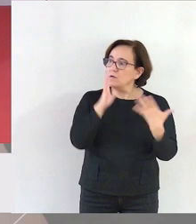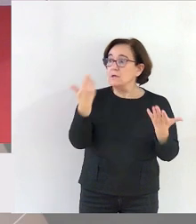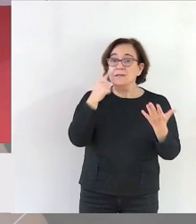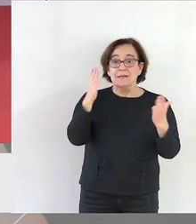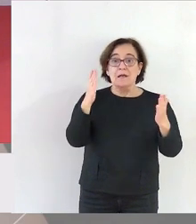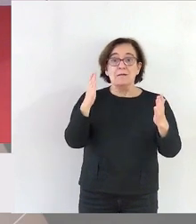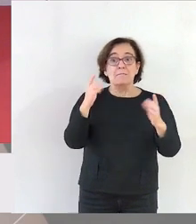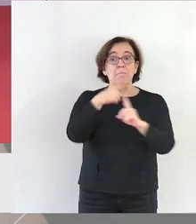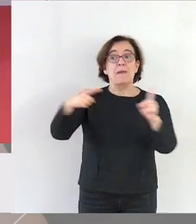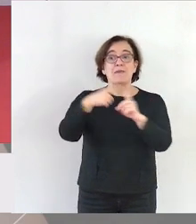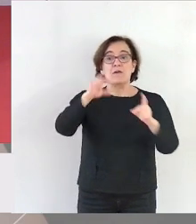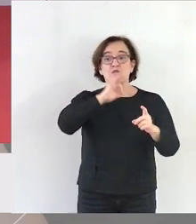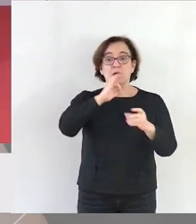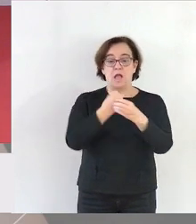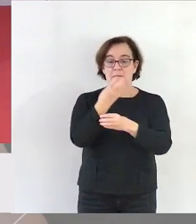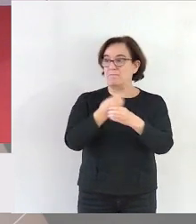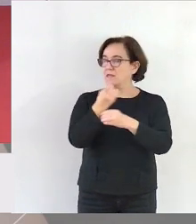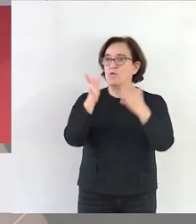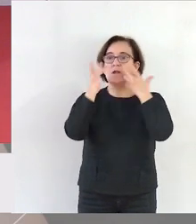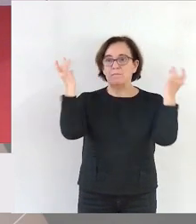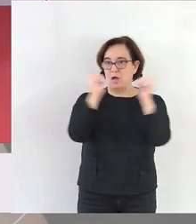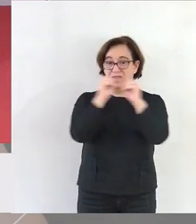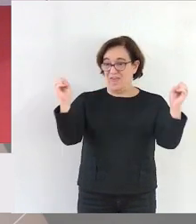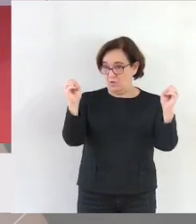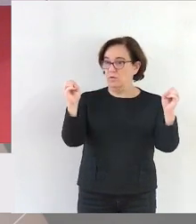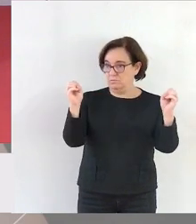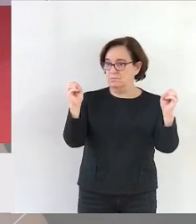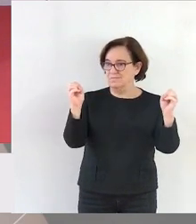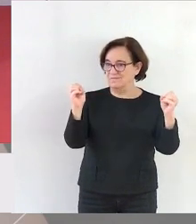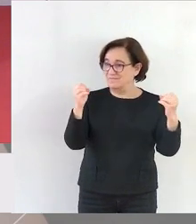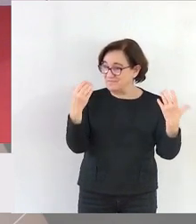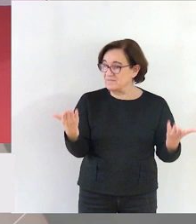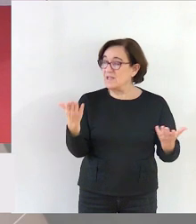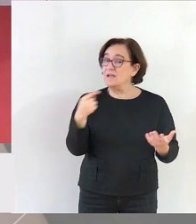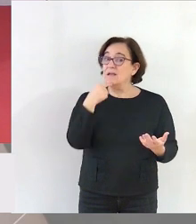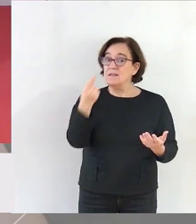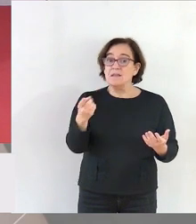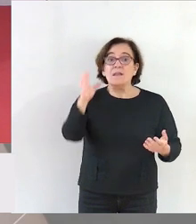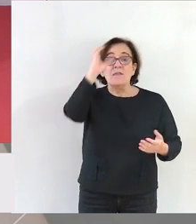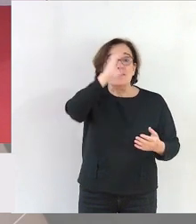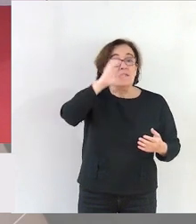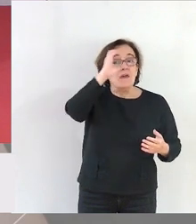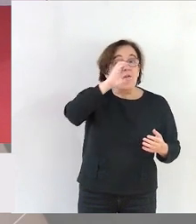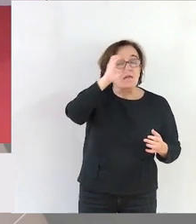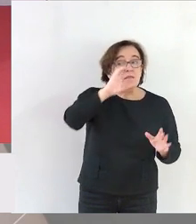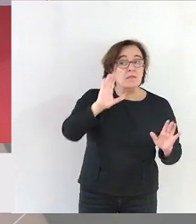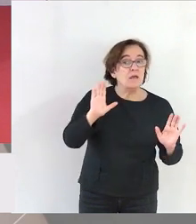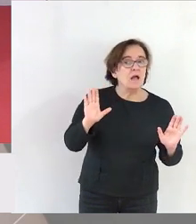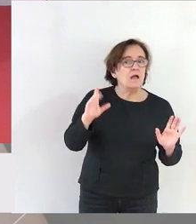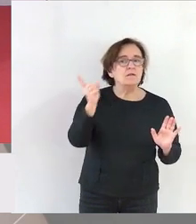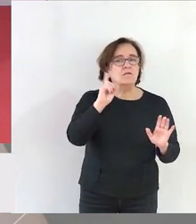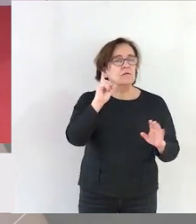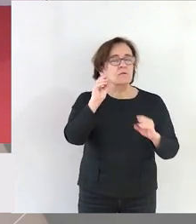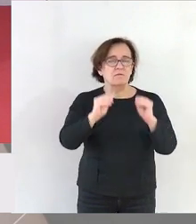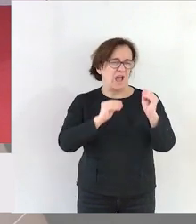mediados de siglo en emisiones netas cero pero como digo lo que dice la ciencia no que hay que